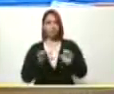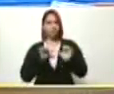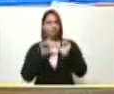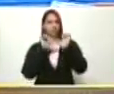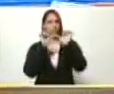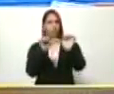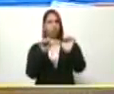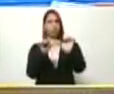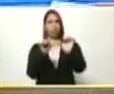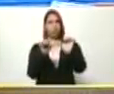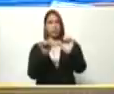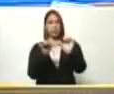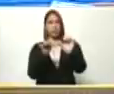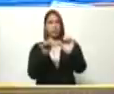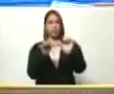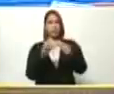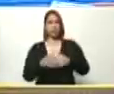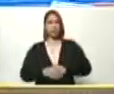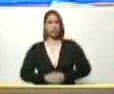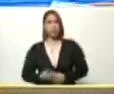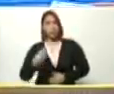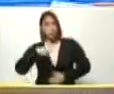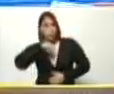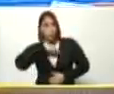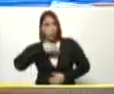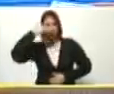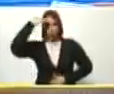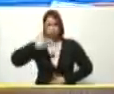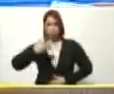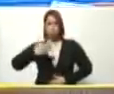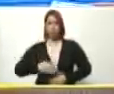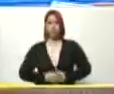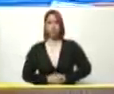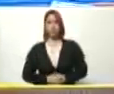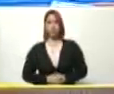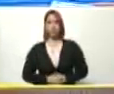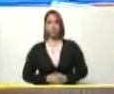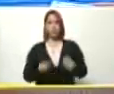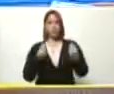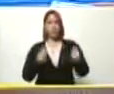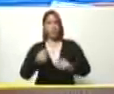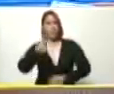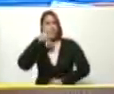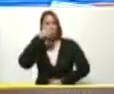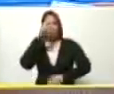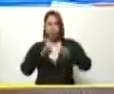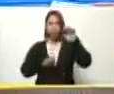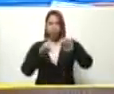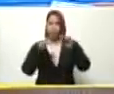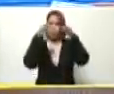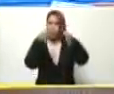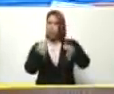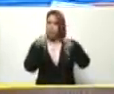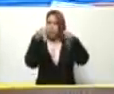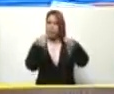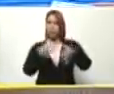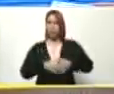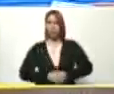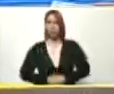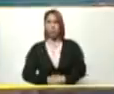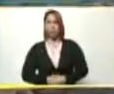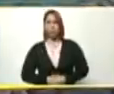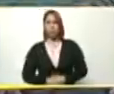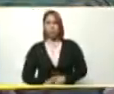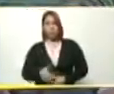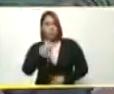Mantengamos a nuestros soldados como centinelas permanentes para